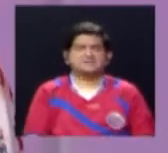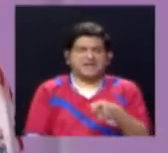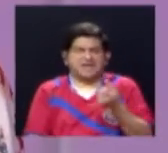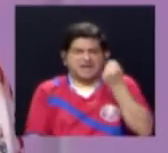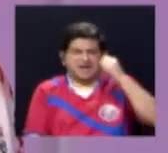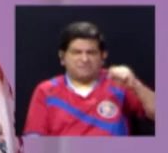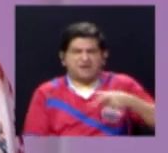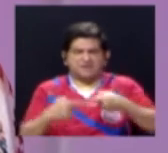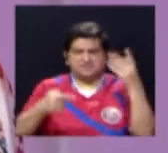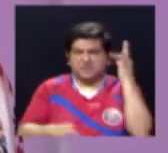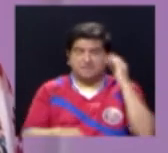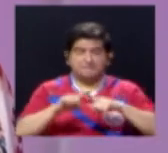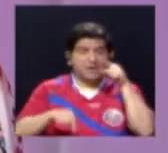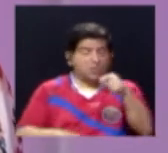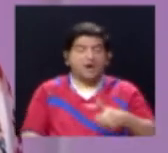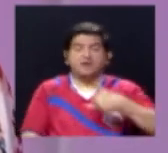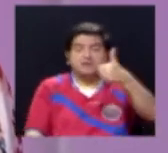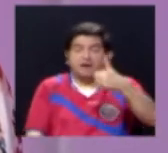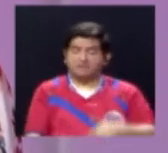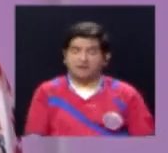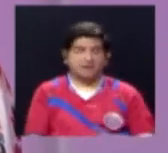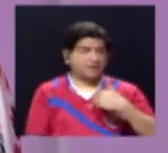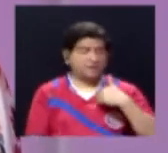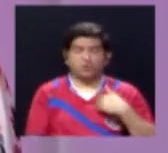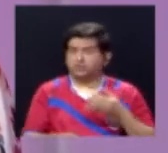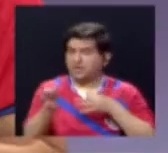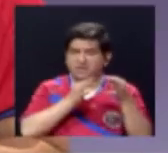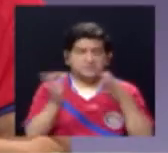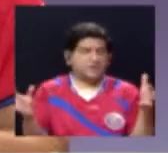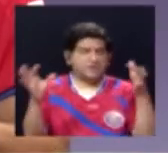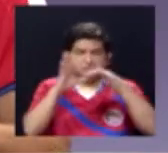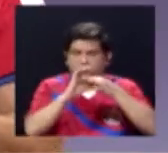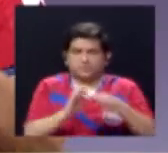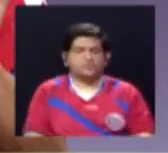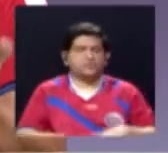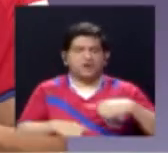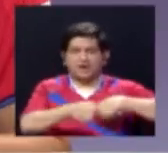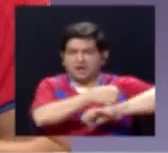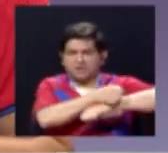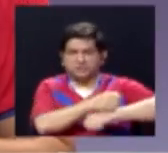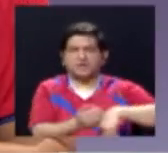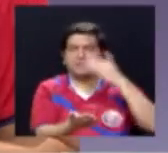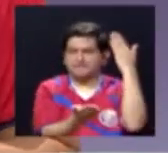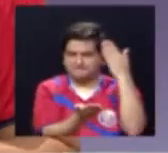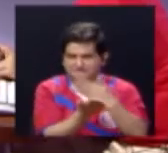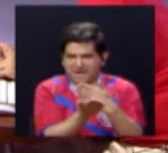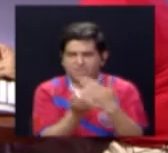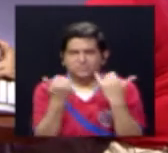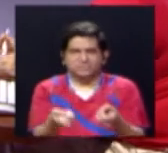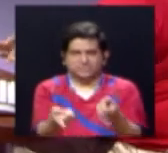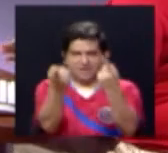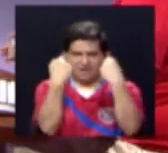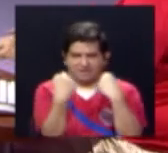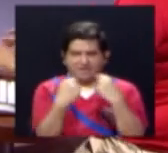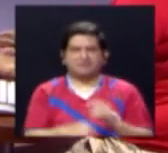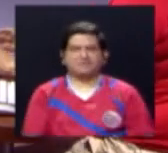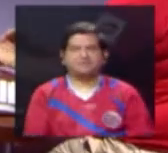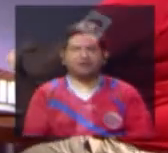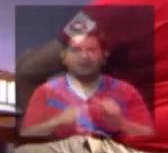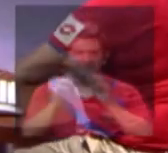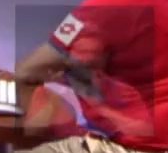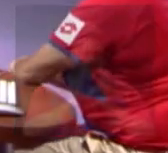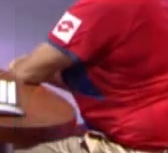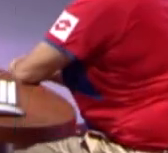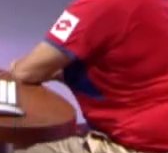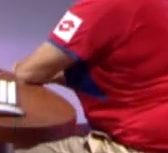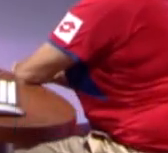estaban ganando no tenía ninguna explicación relacionada con el fútbol específicamente vamos a hacer una pausa y regresamos de inmediato para seguir